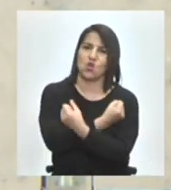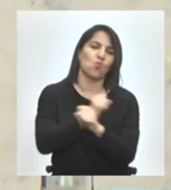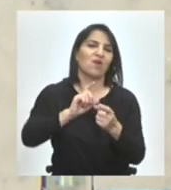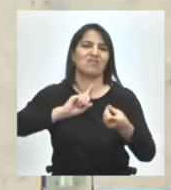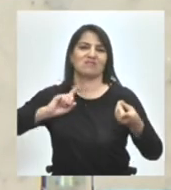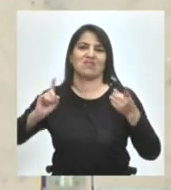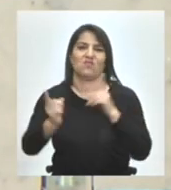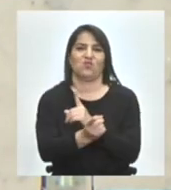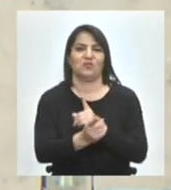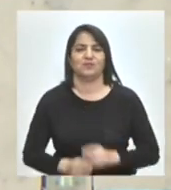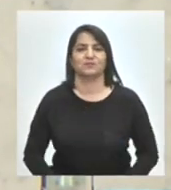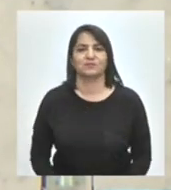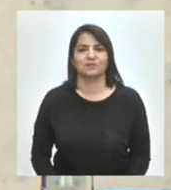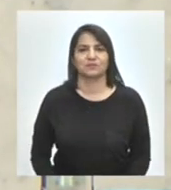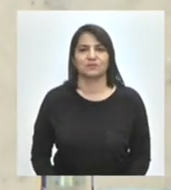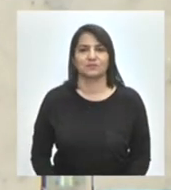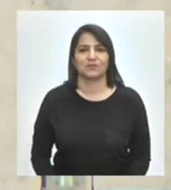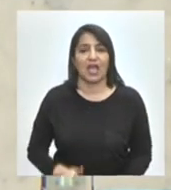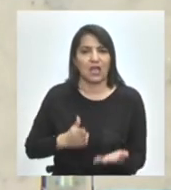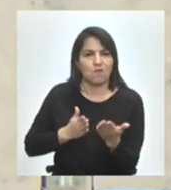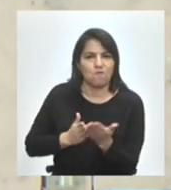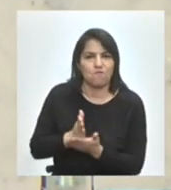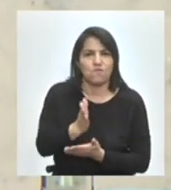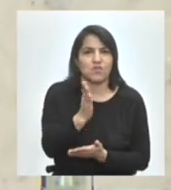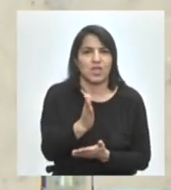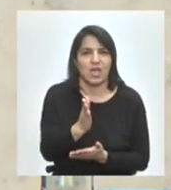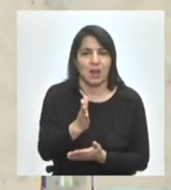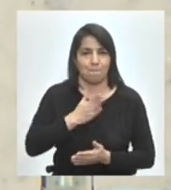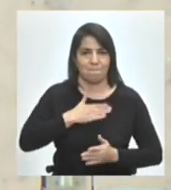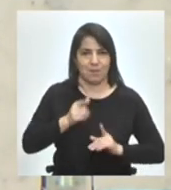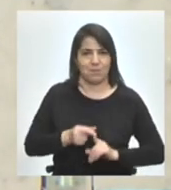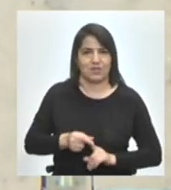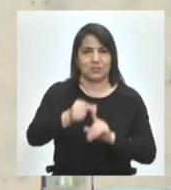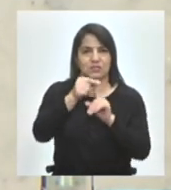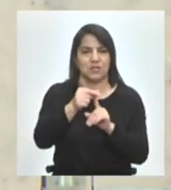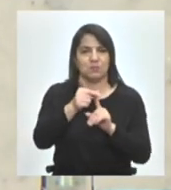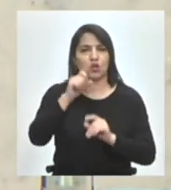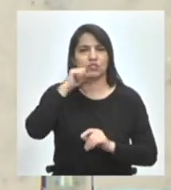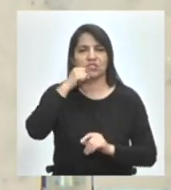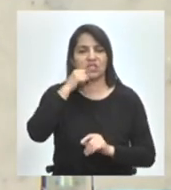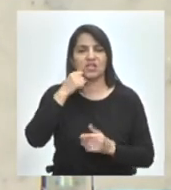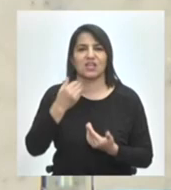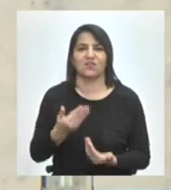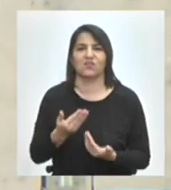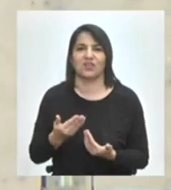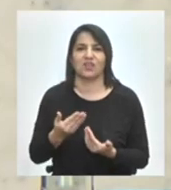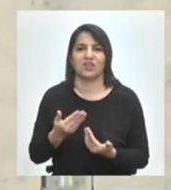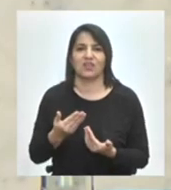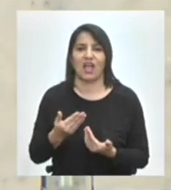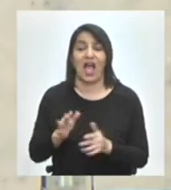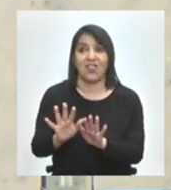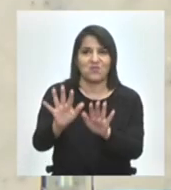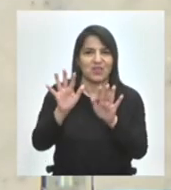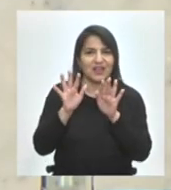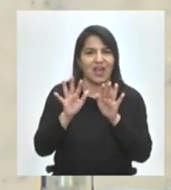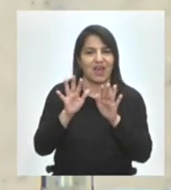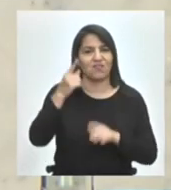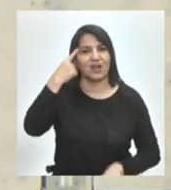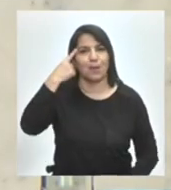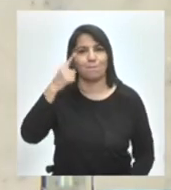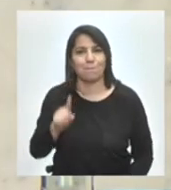transformarse, y que ser fiel a los propios principios es una conducta, por cierto, admirable,